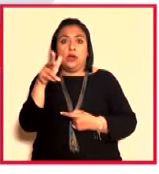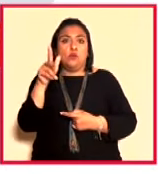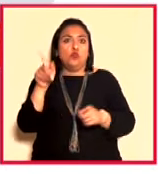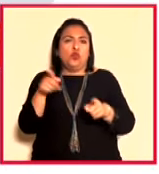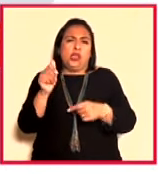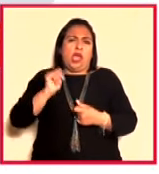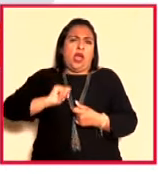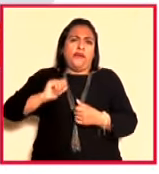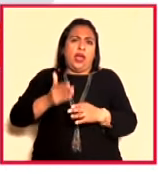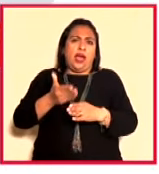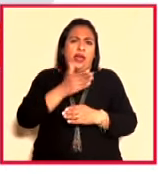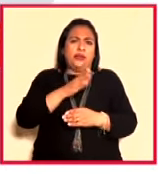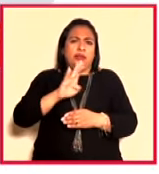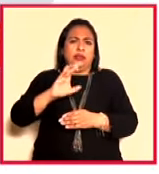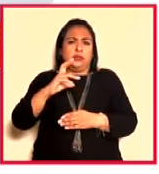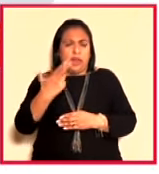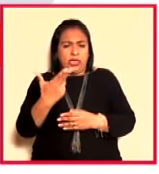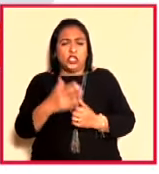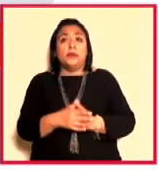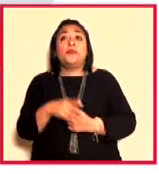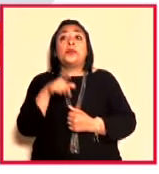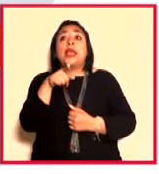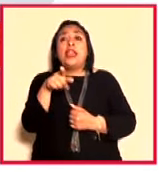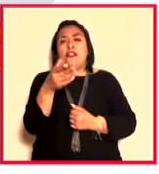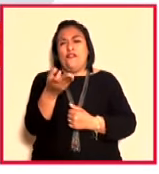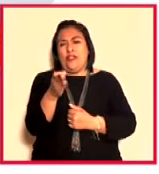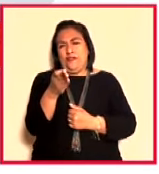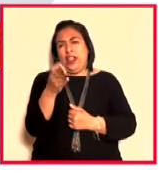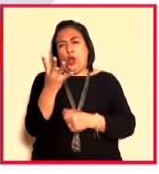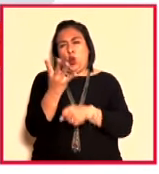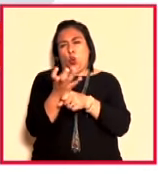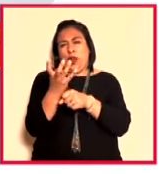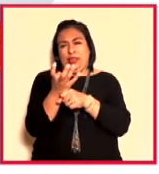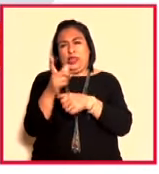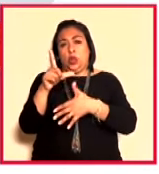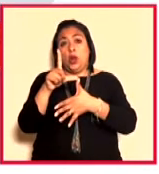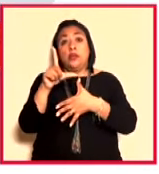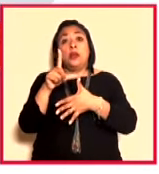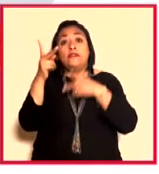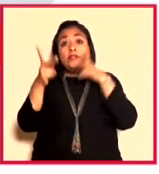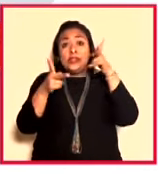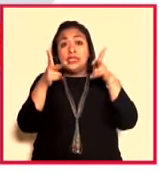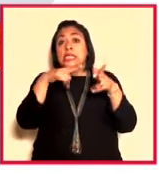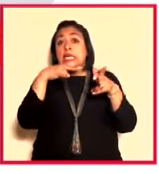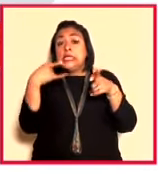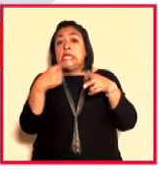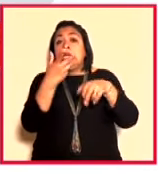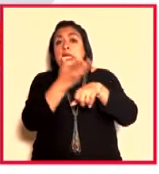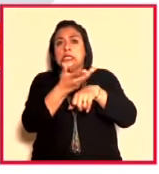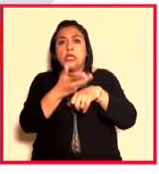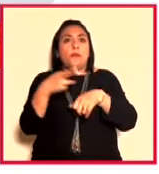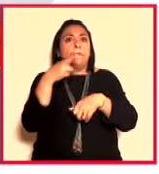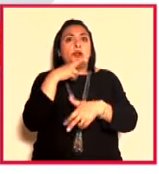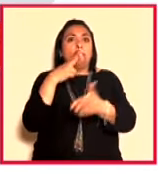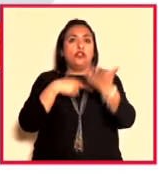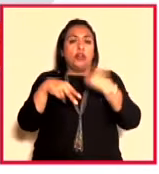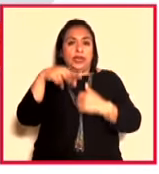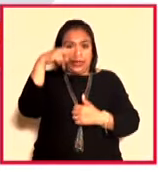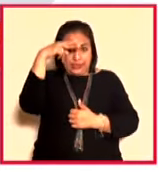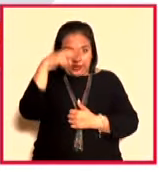Bach. En febrero, el Cuarteto Latinoamericano visitará Chile y Estados Unidos, pero pronto regresarán a nuestro país.